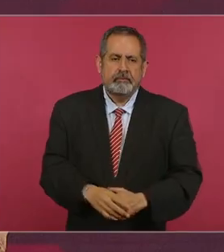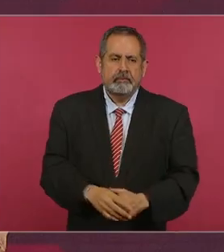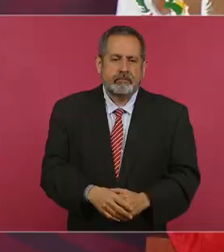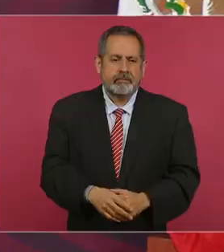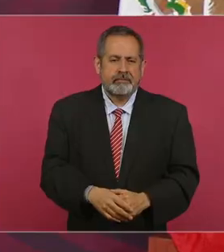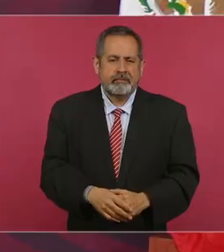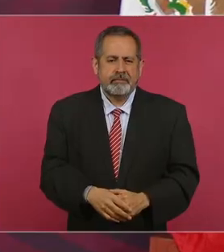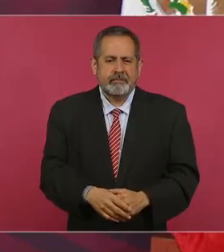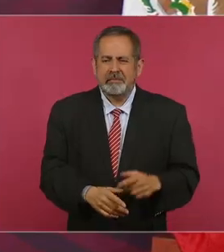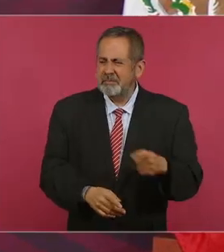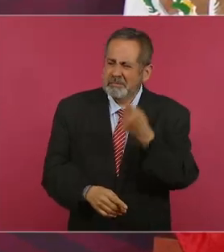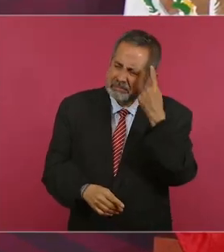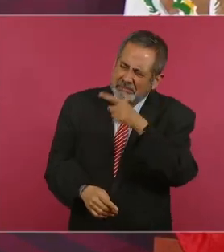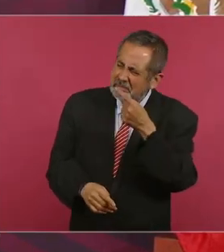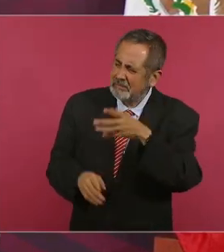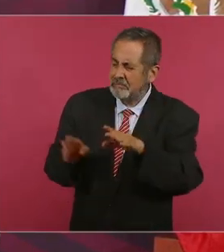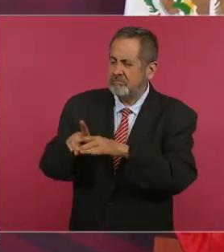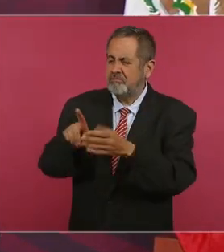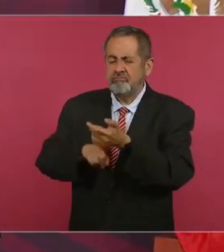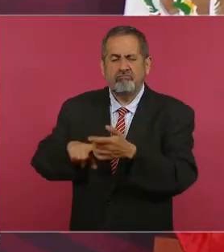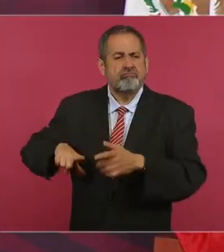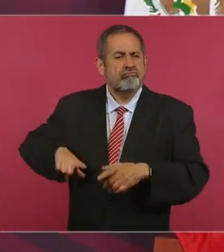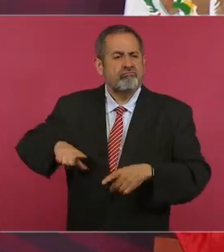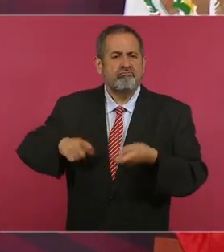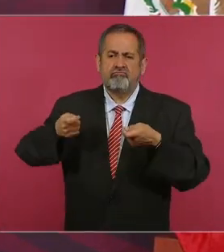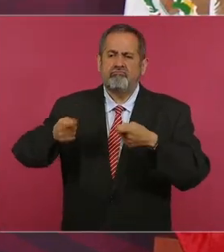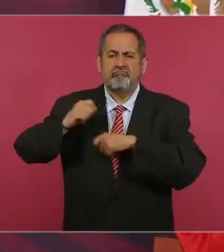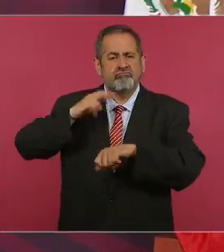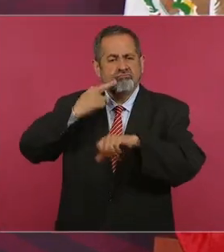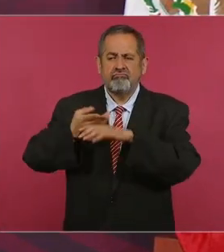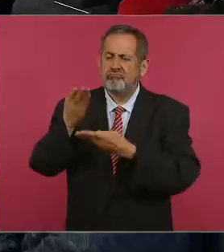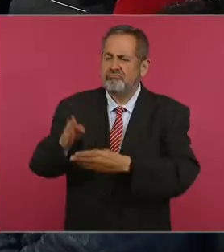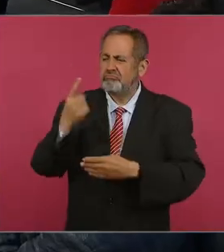O que el gobierno tuviese bancos.